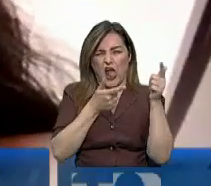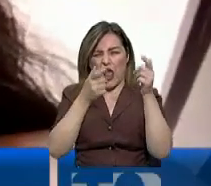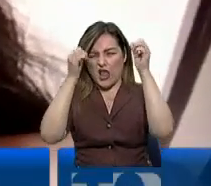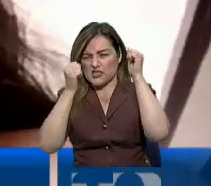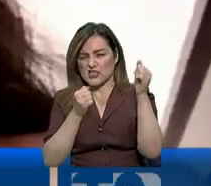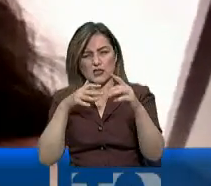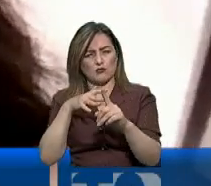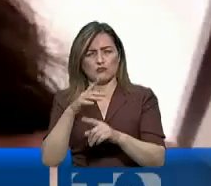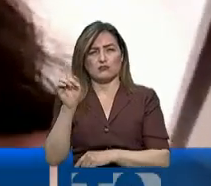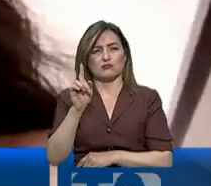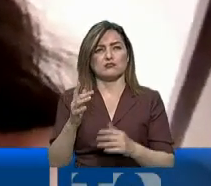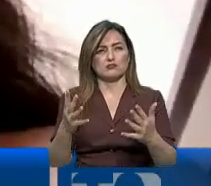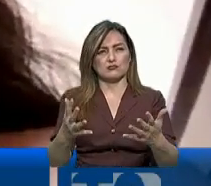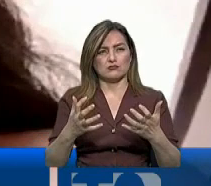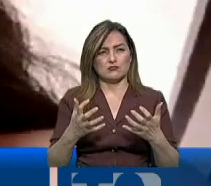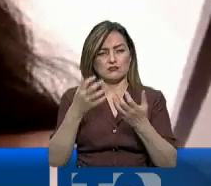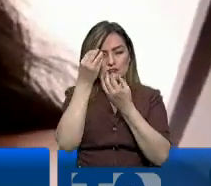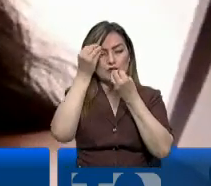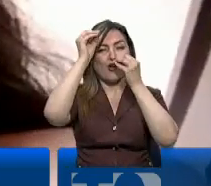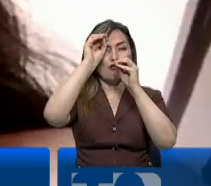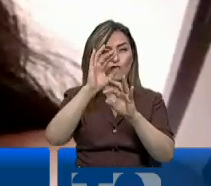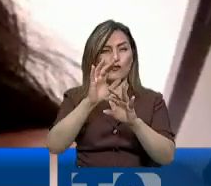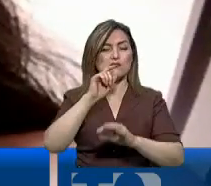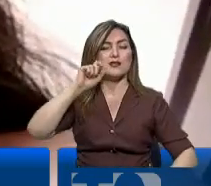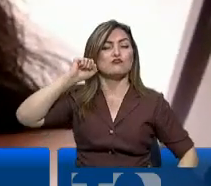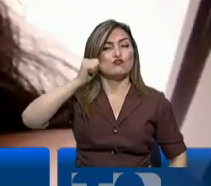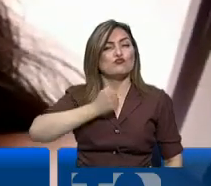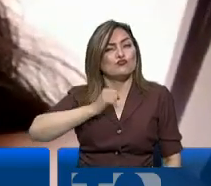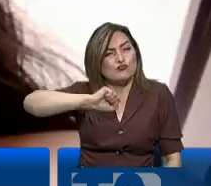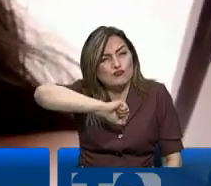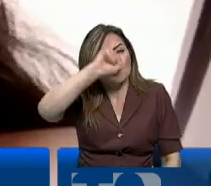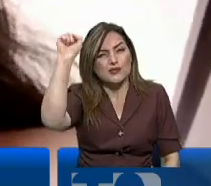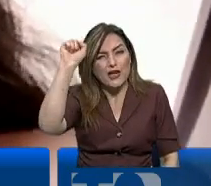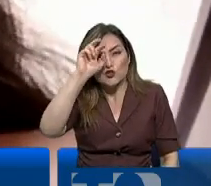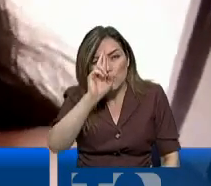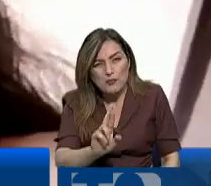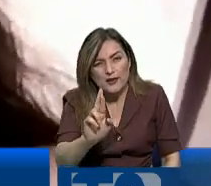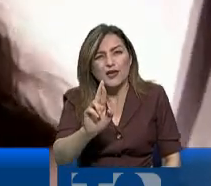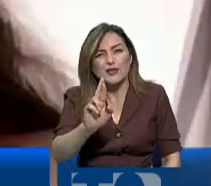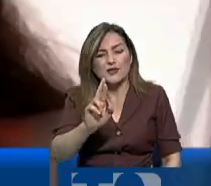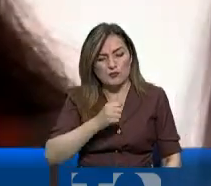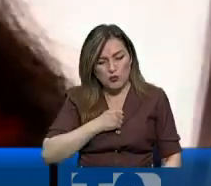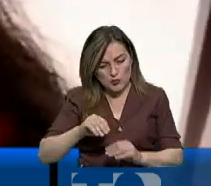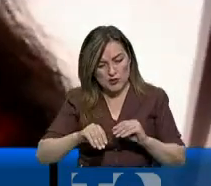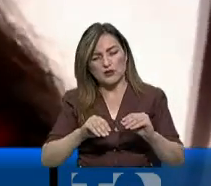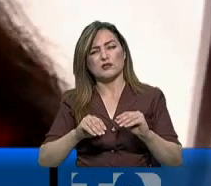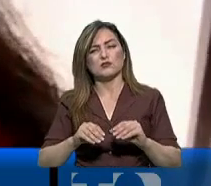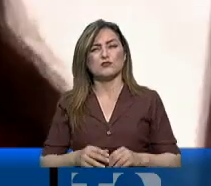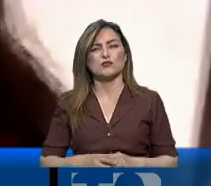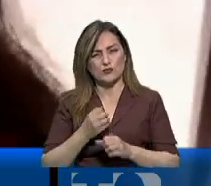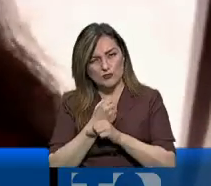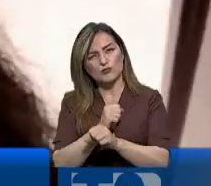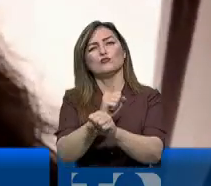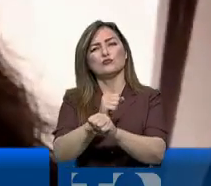simplemente queremos presentar, hacer conocer, reclamando nuestros derechos, que nos respeten nuestros territorios.